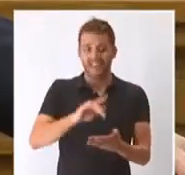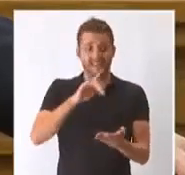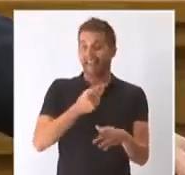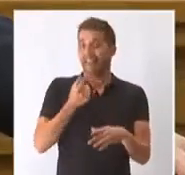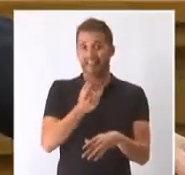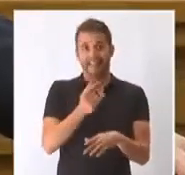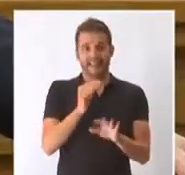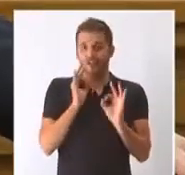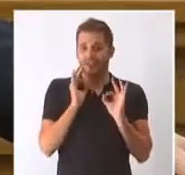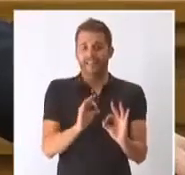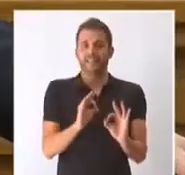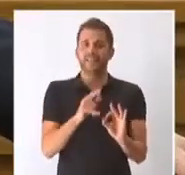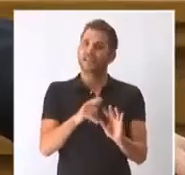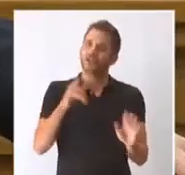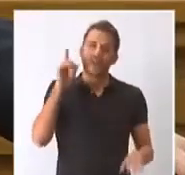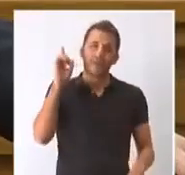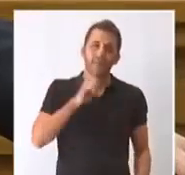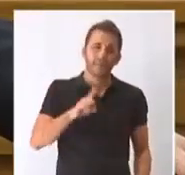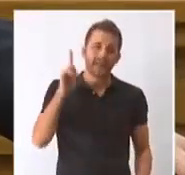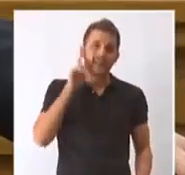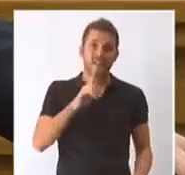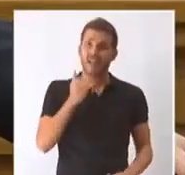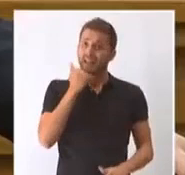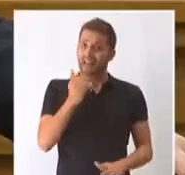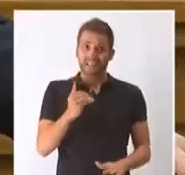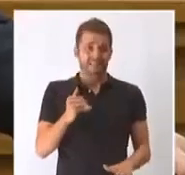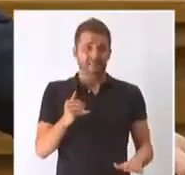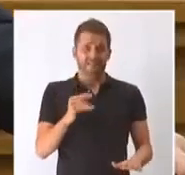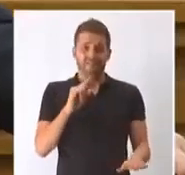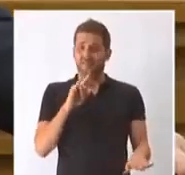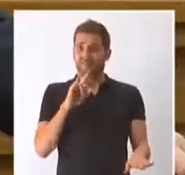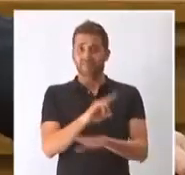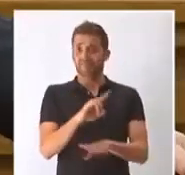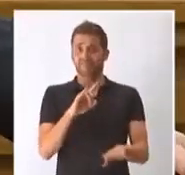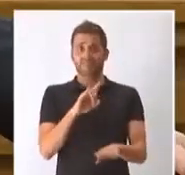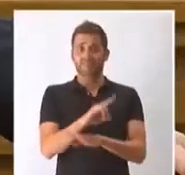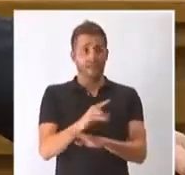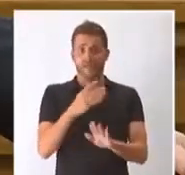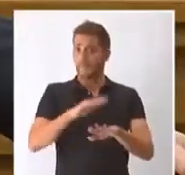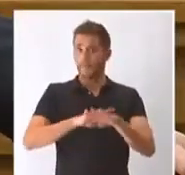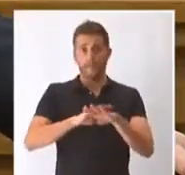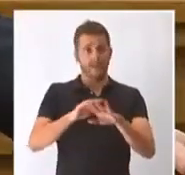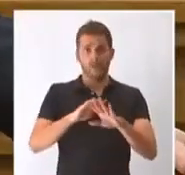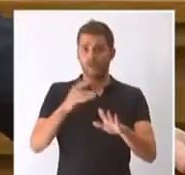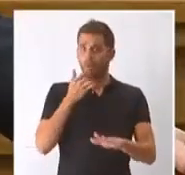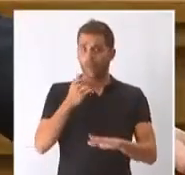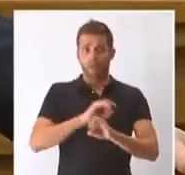esa mentira casi diría que fraudulenta perdónenme que sea claro pero esto tiene que ver